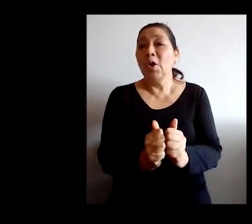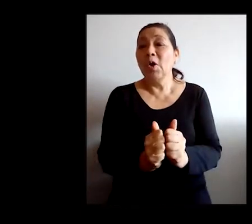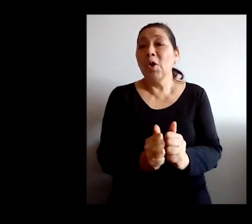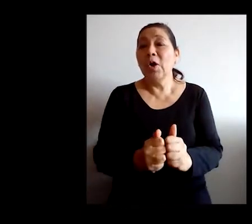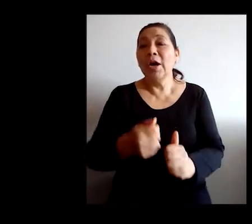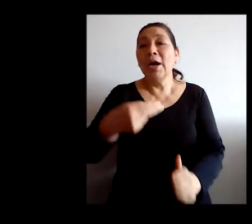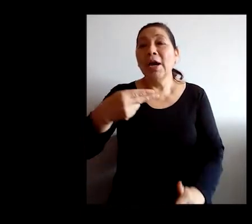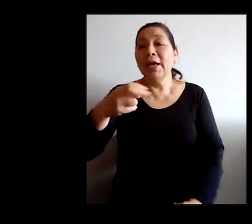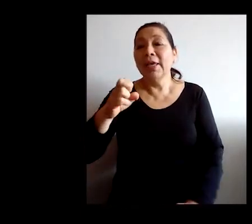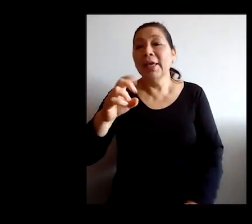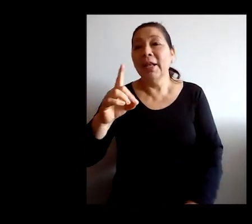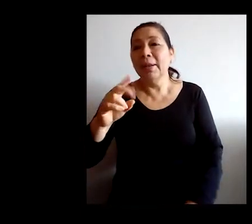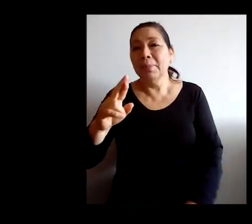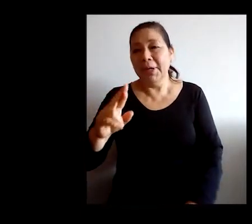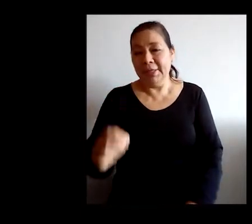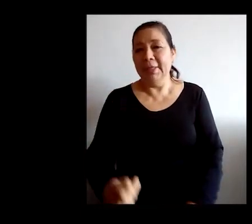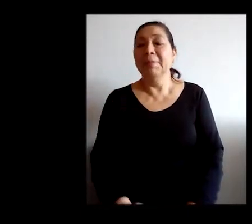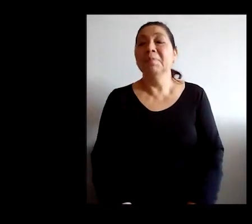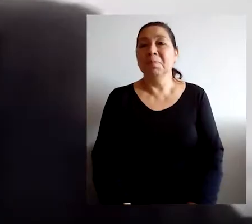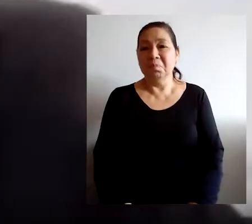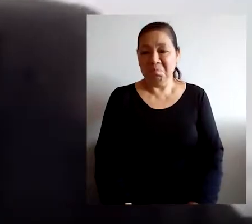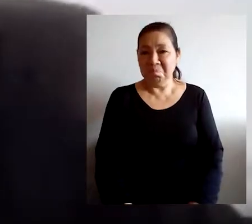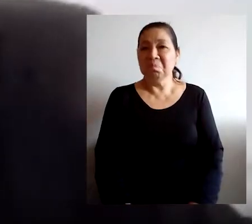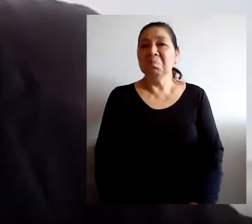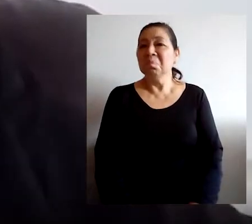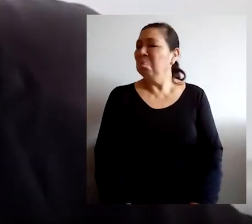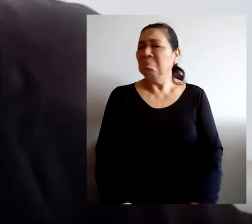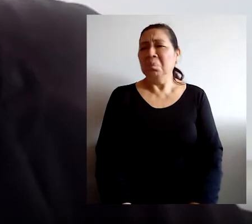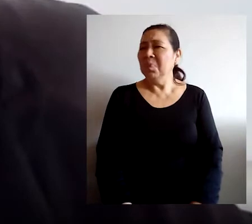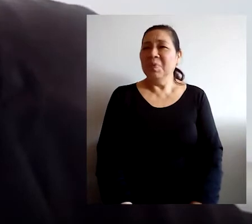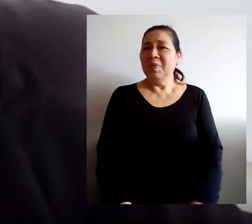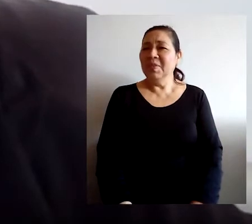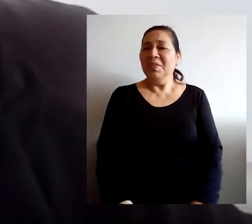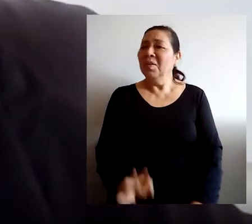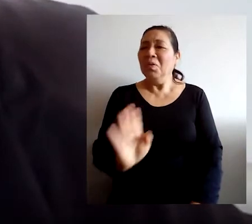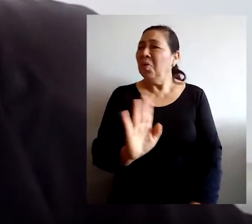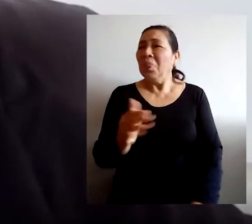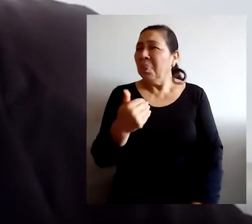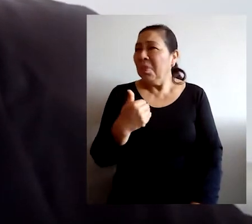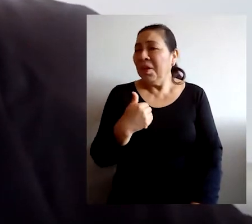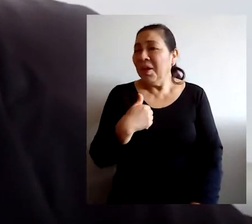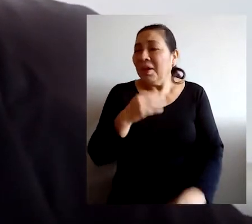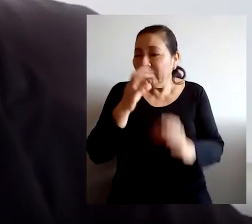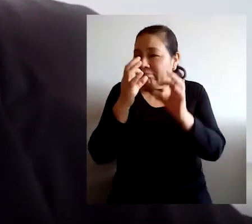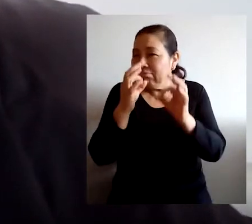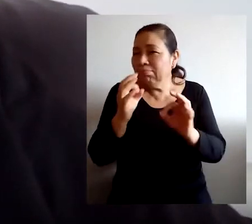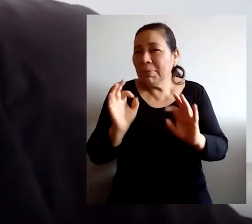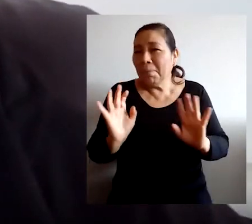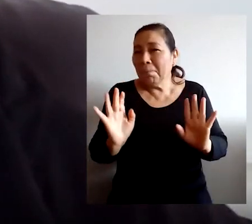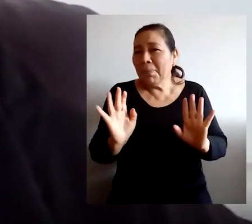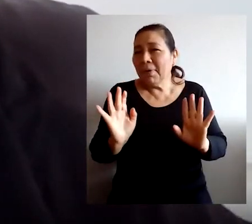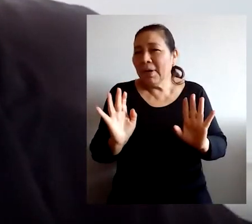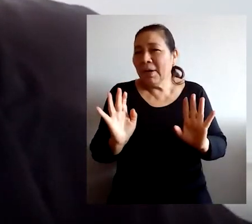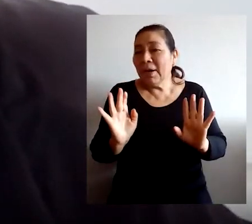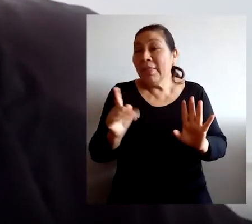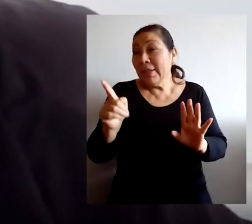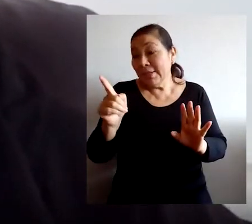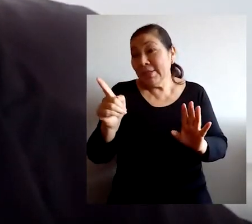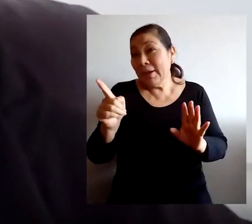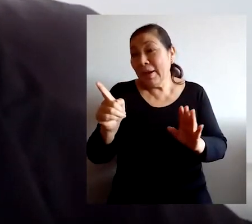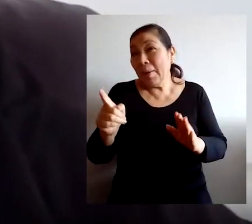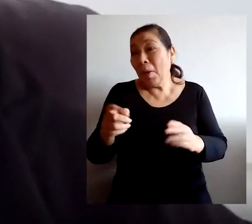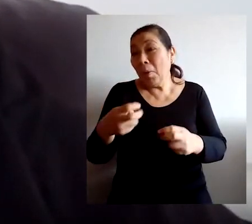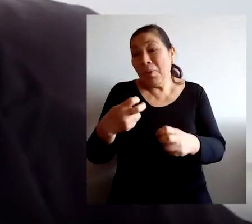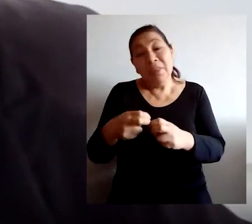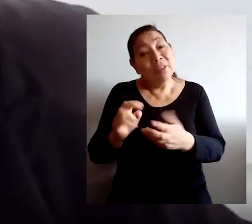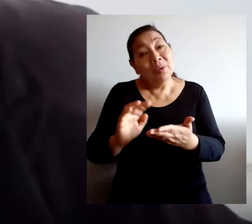caso Hildreth. Muchas gracias. Ya, en sí, no tengo así la precisión, el dato del caso,